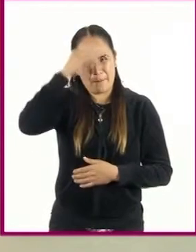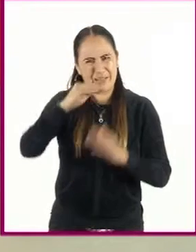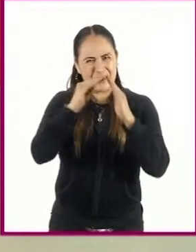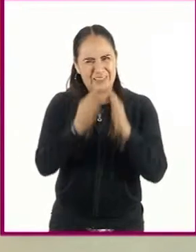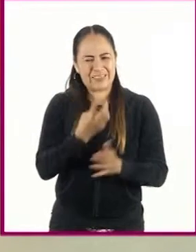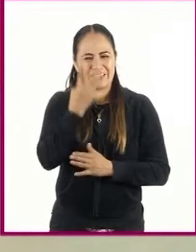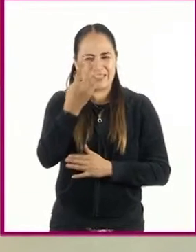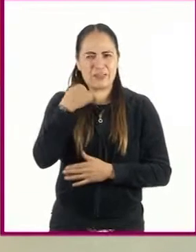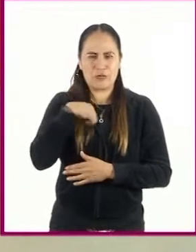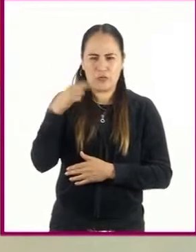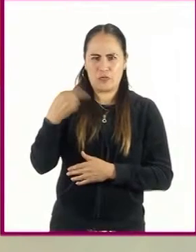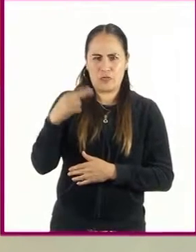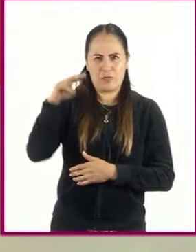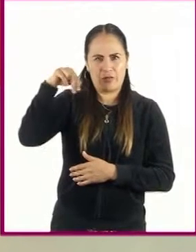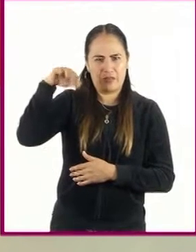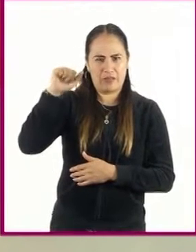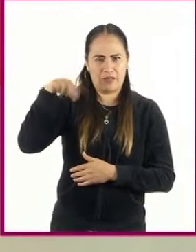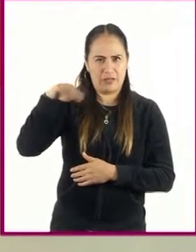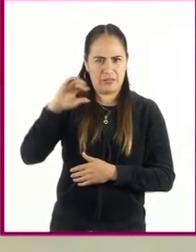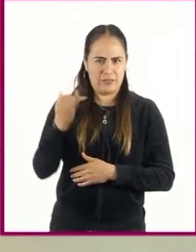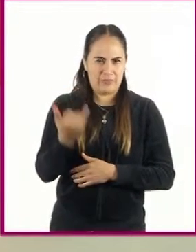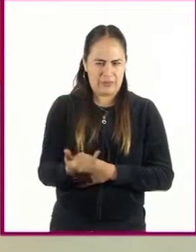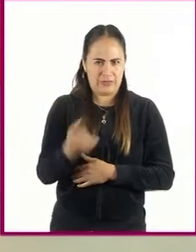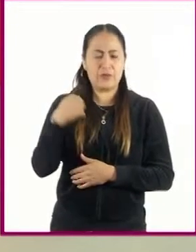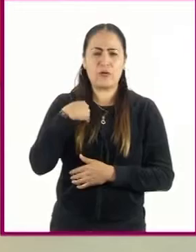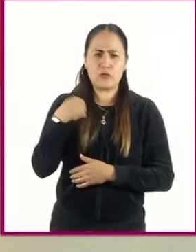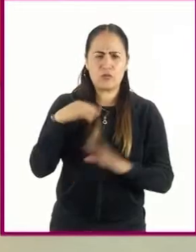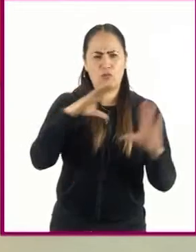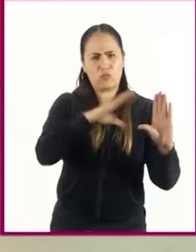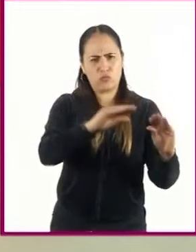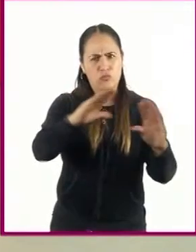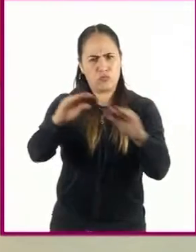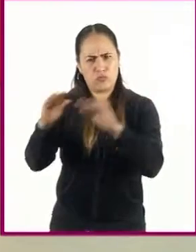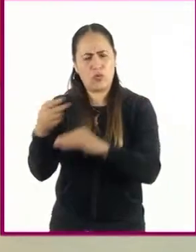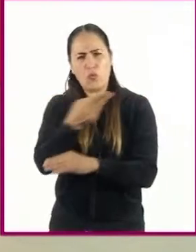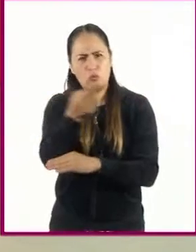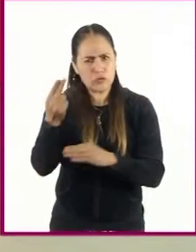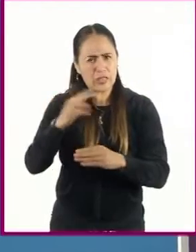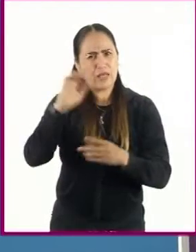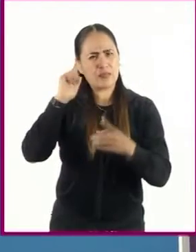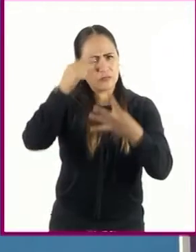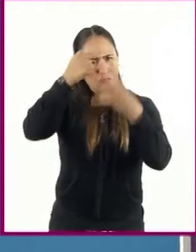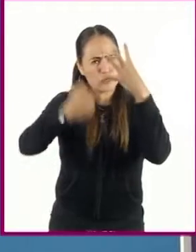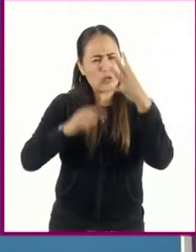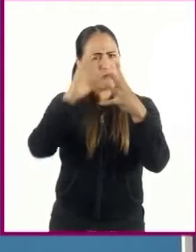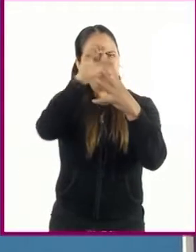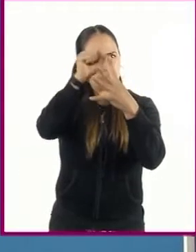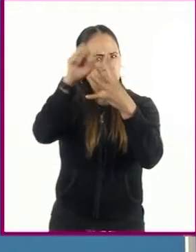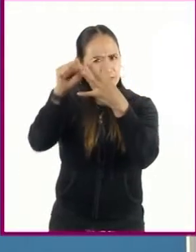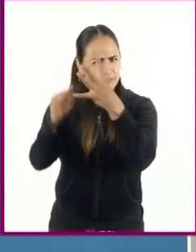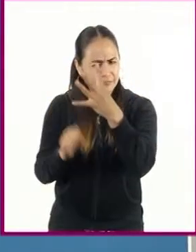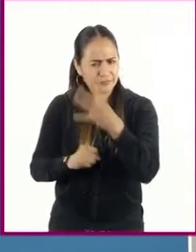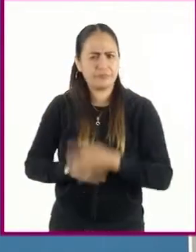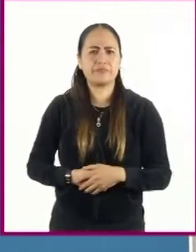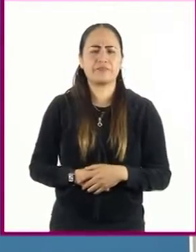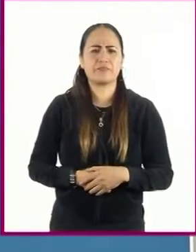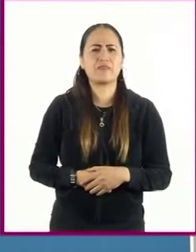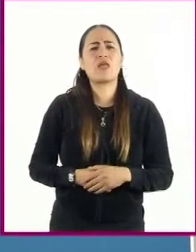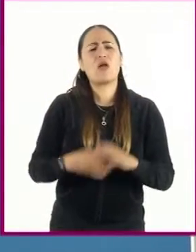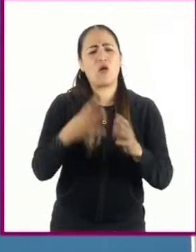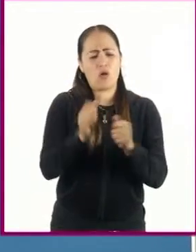Nancy Castillo López y los acompañaré en el camino hacia el logro de sus aprendizajes. Para reducir los contagios